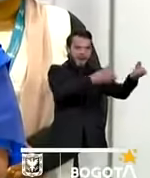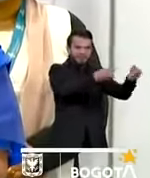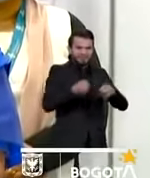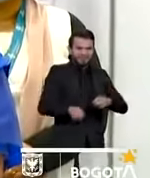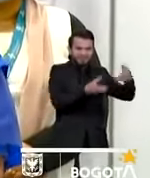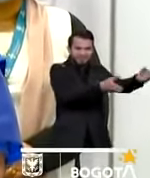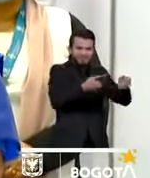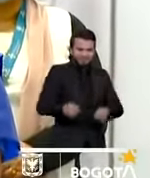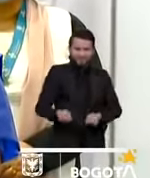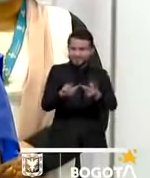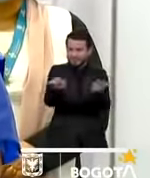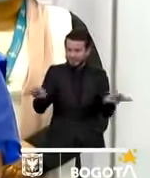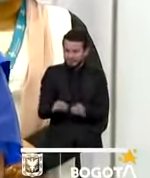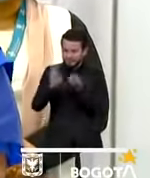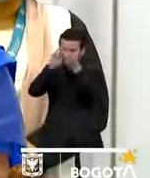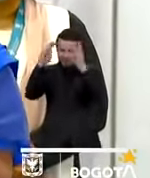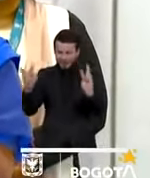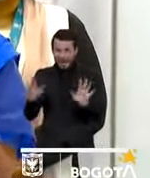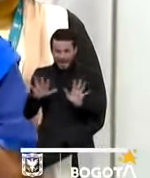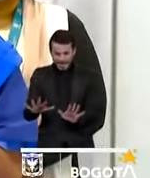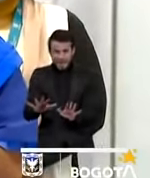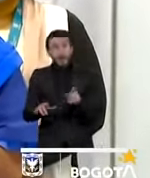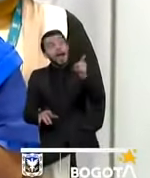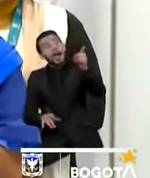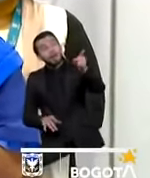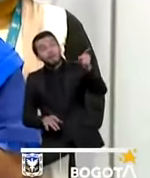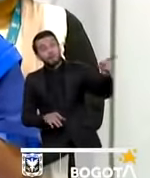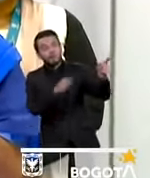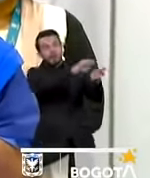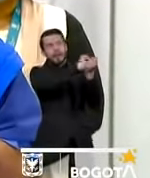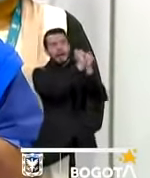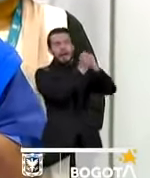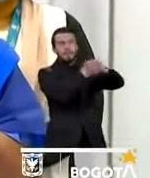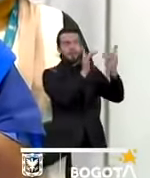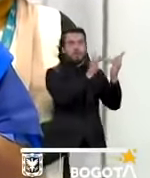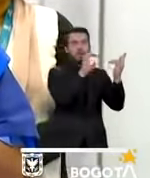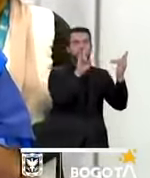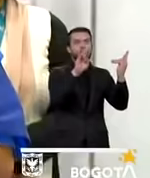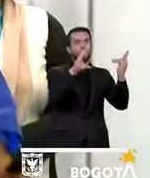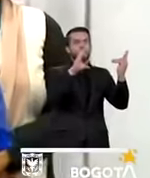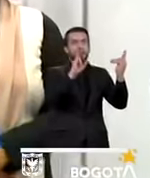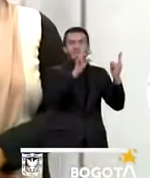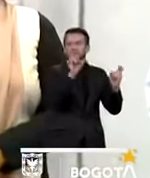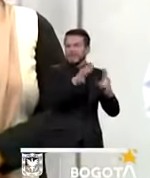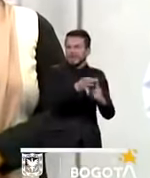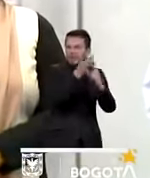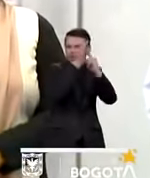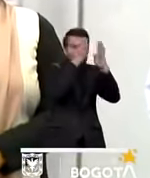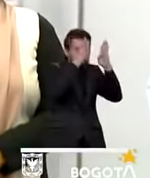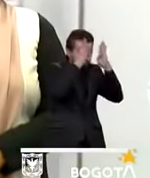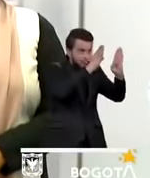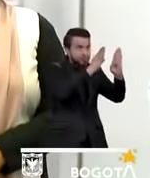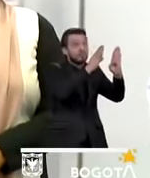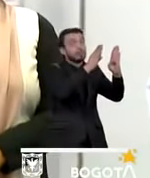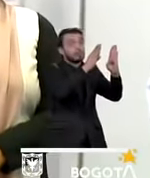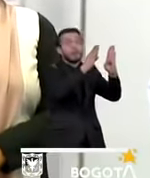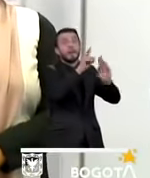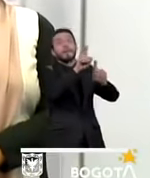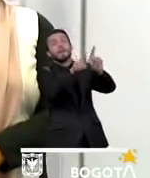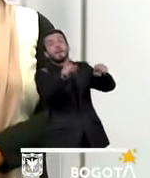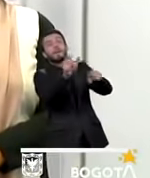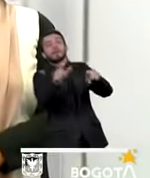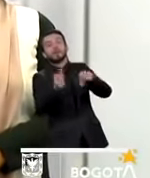estar en esos hospitales de alta complejidad. Entonces, si esas camas las dedicamos para los pacientes COVID que nos van a llegar y